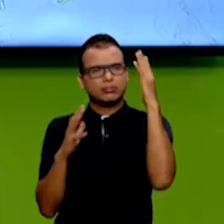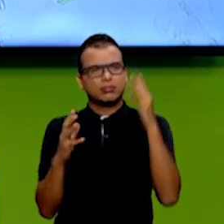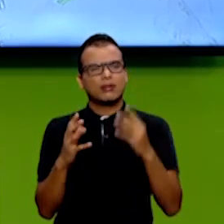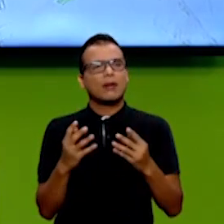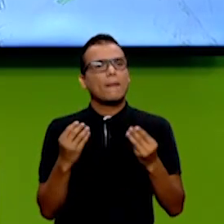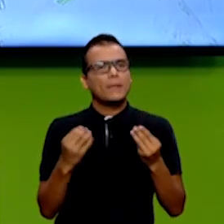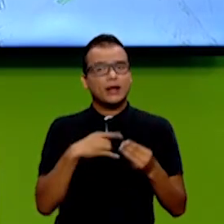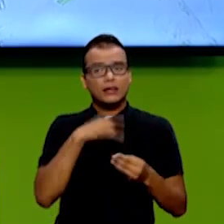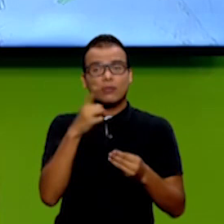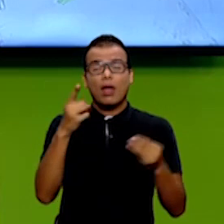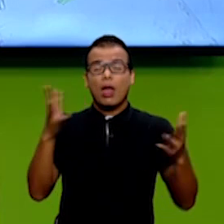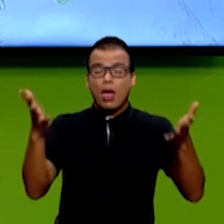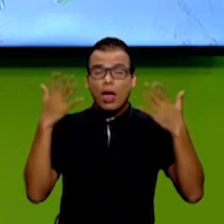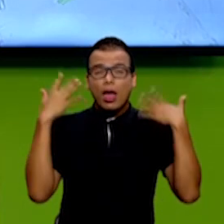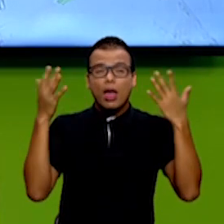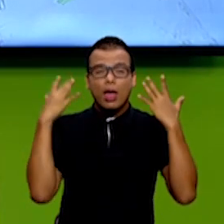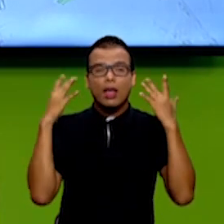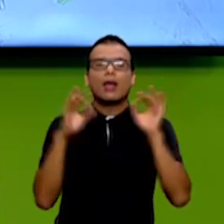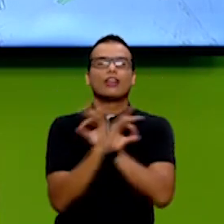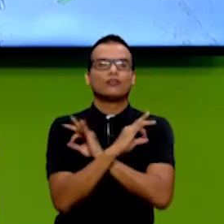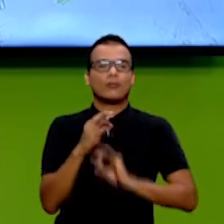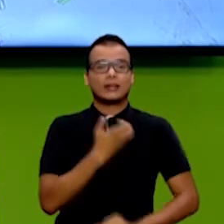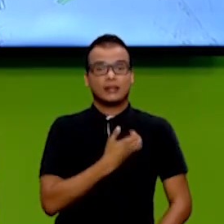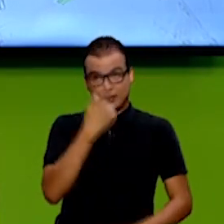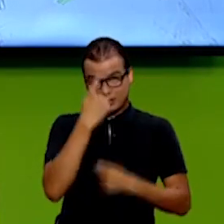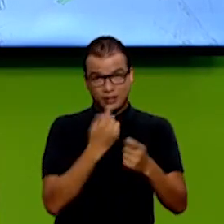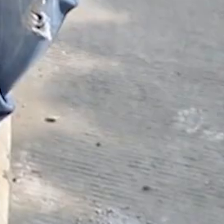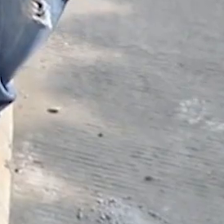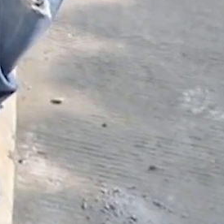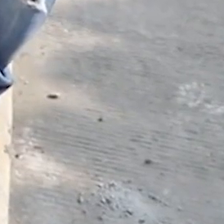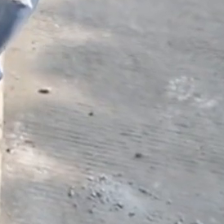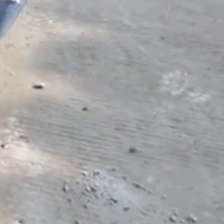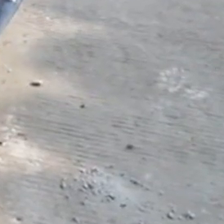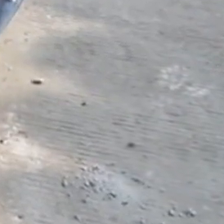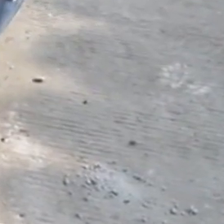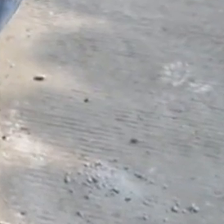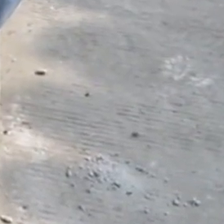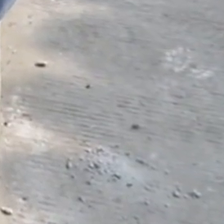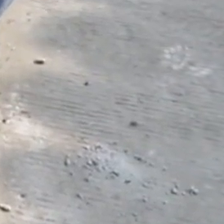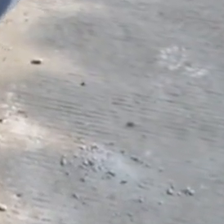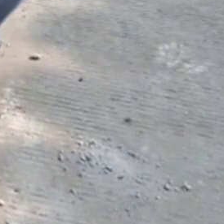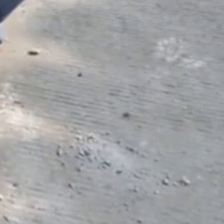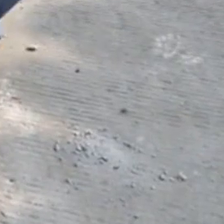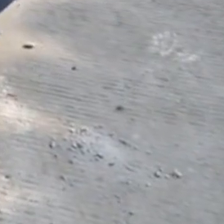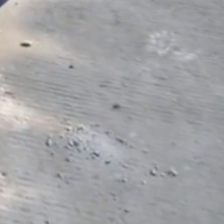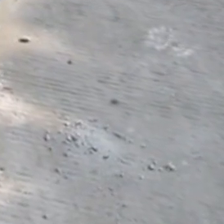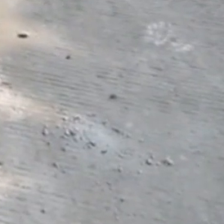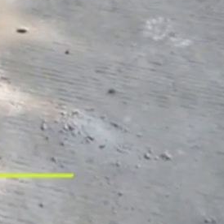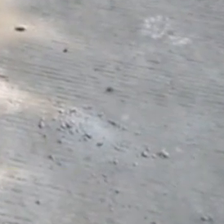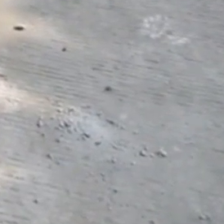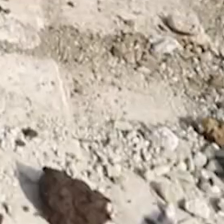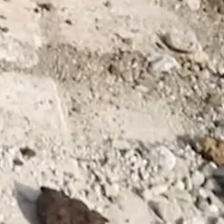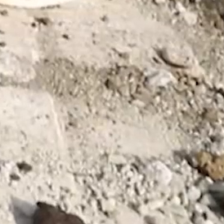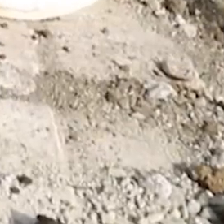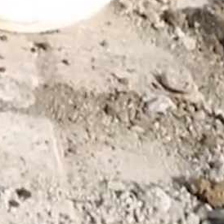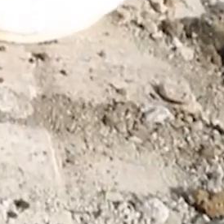calor identificadas por la CBC dentro del proceso del censo arbóreo. Especies de árboles nativas como guayacán,